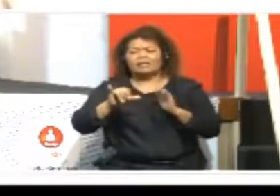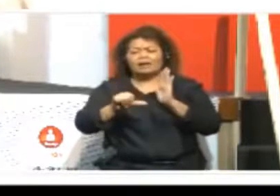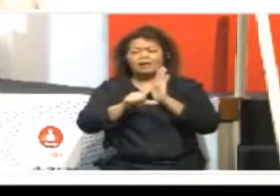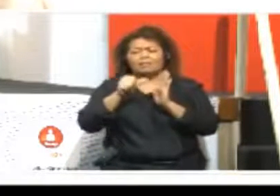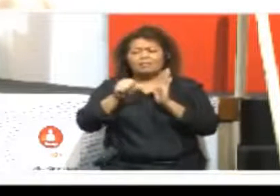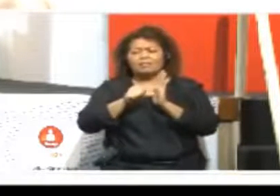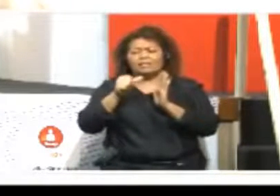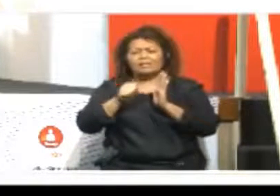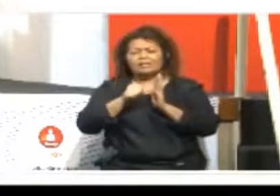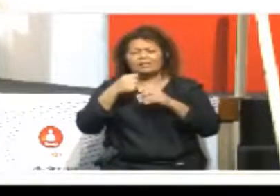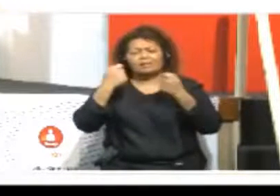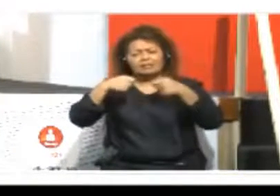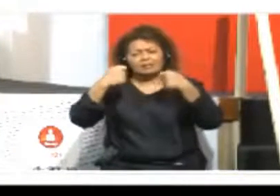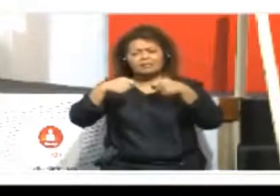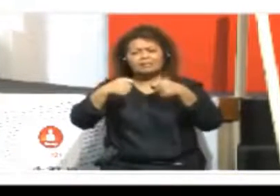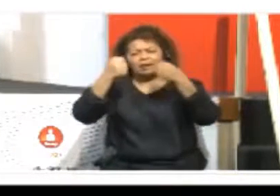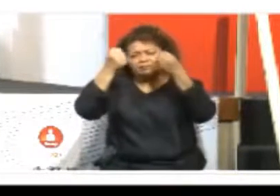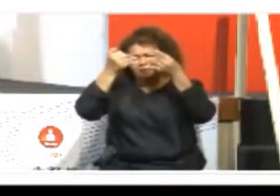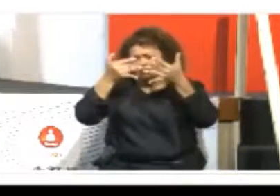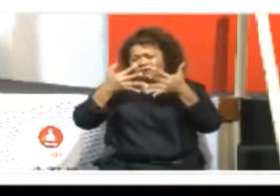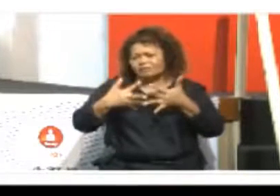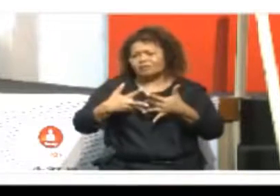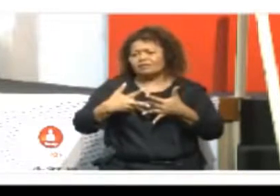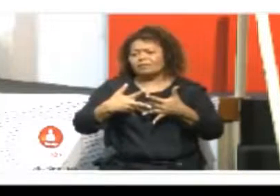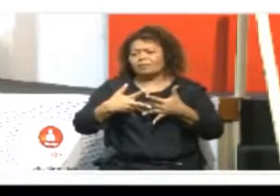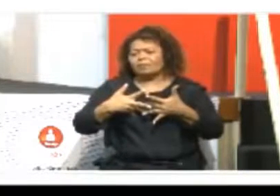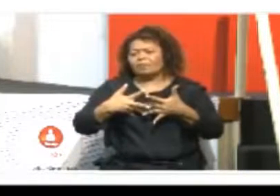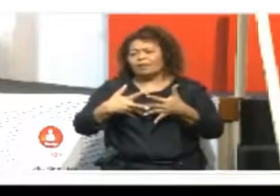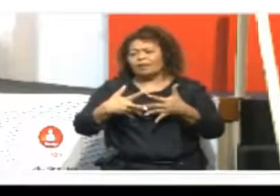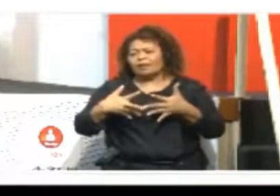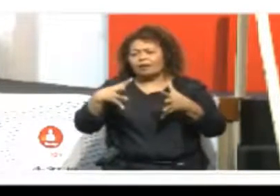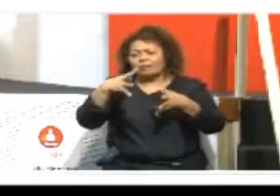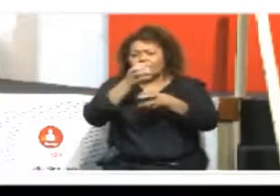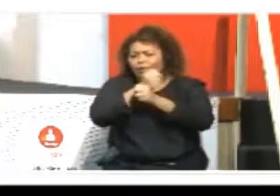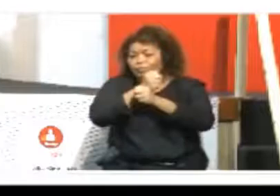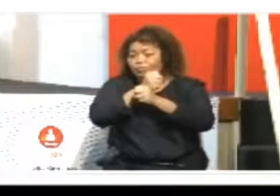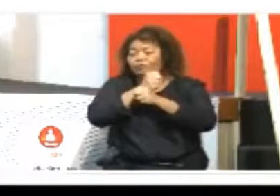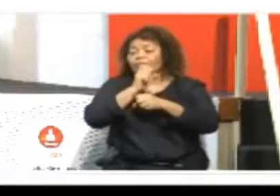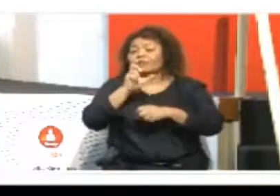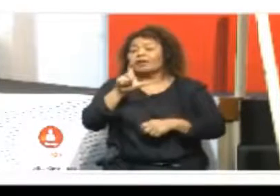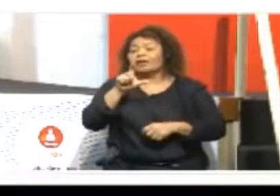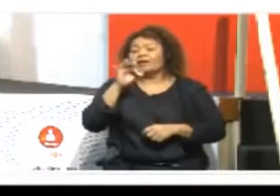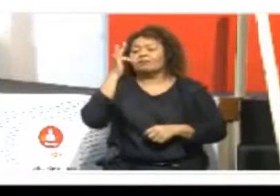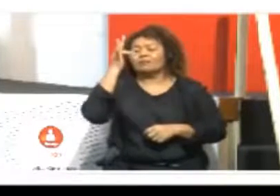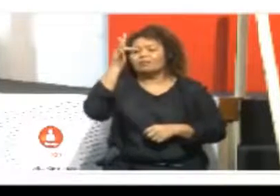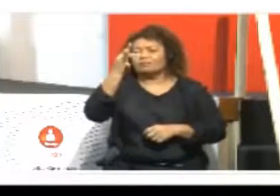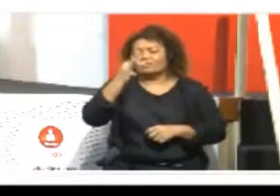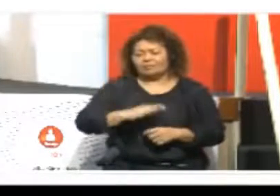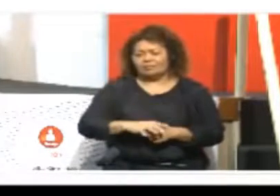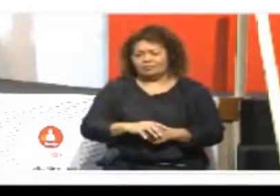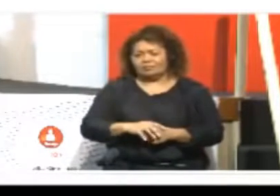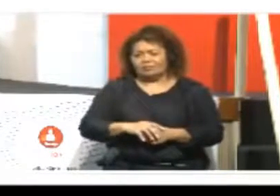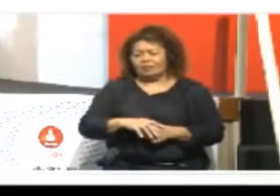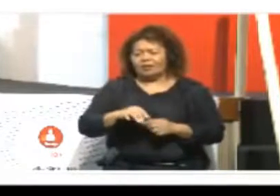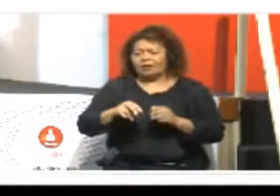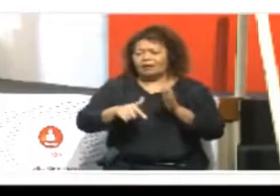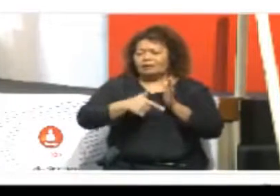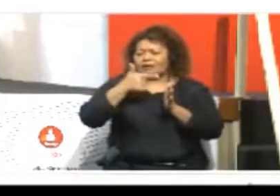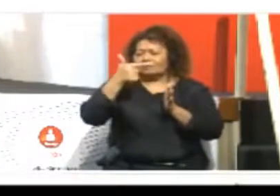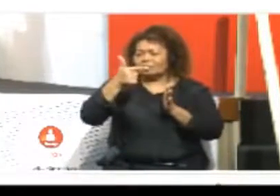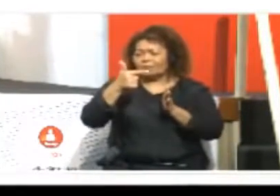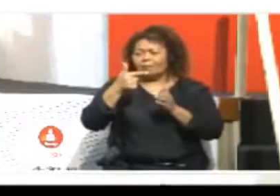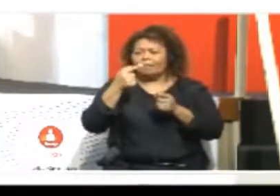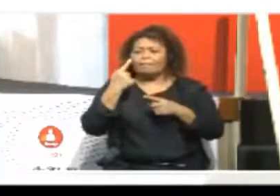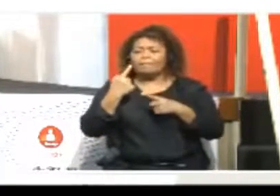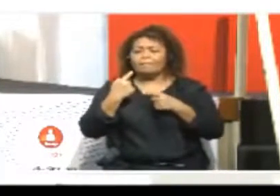definir cuáles son los resultados que queremos obtener. Segundo, tenemos que identificar cuáles son las